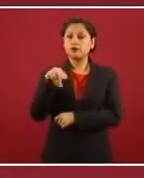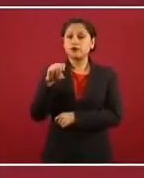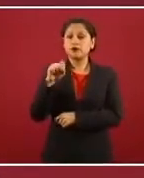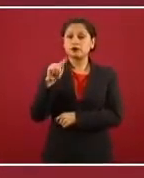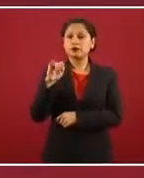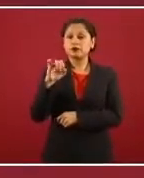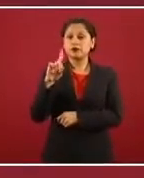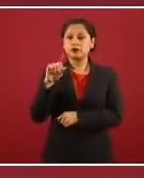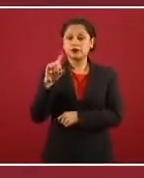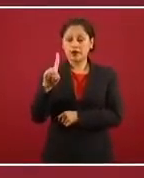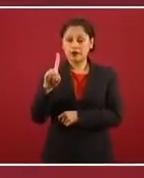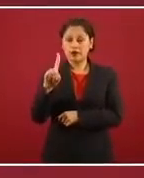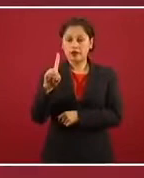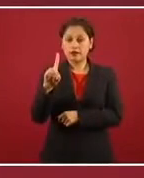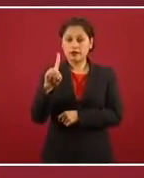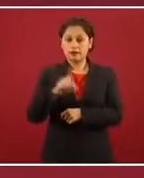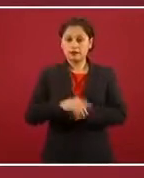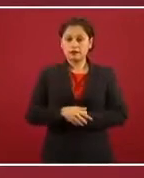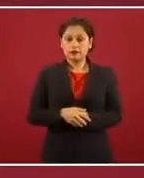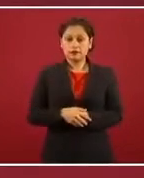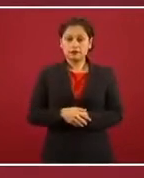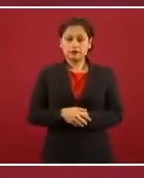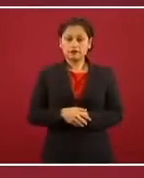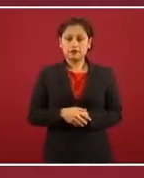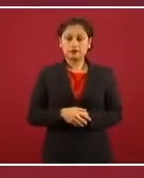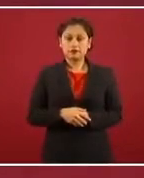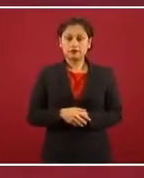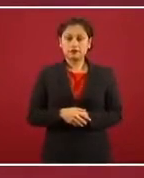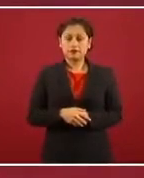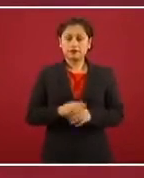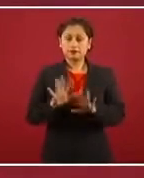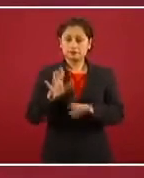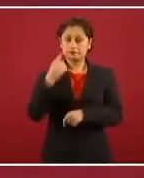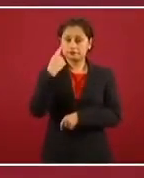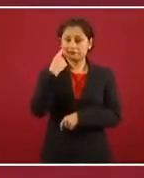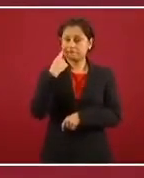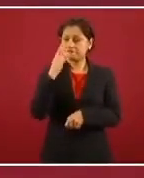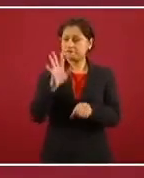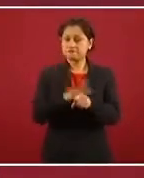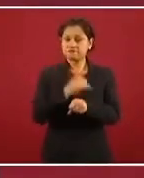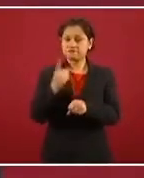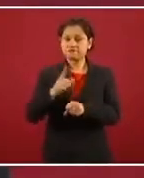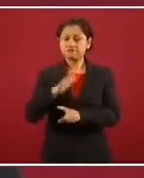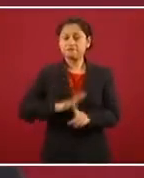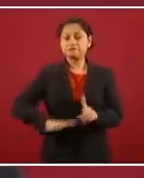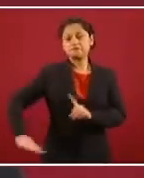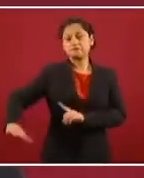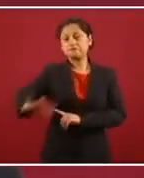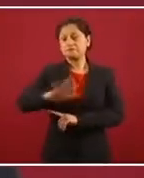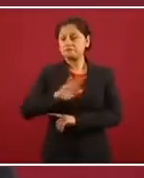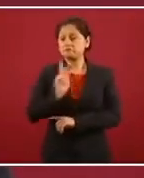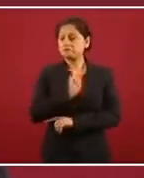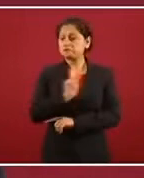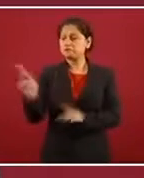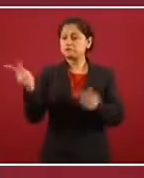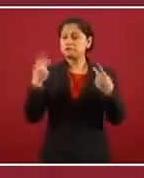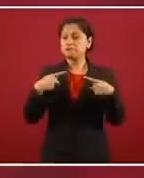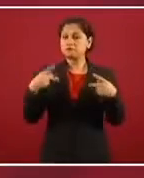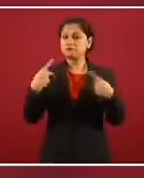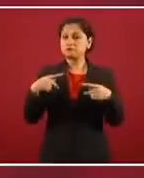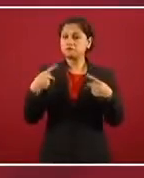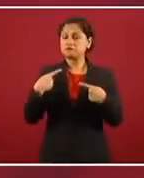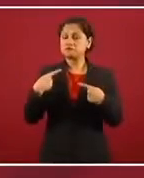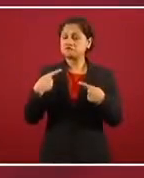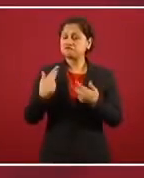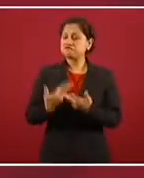La mayor riqueza del pueblo de México es su honestidad.